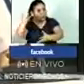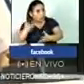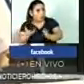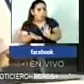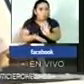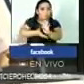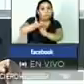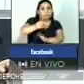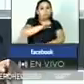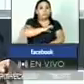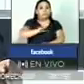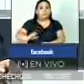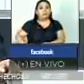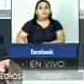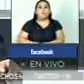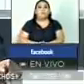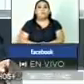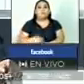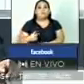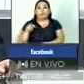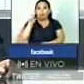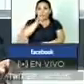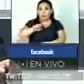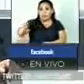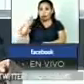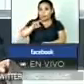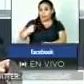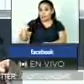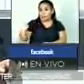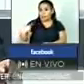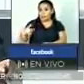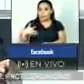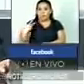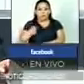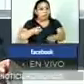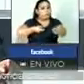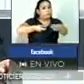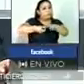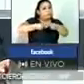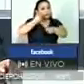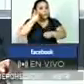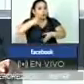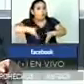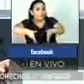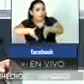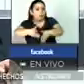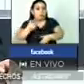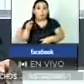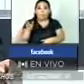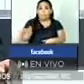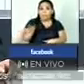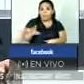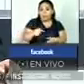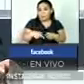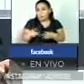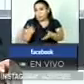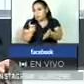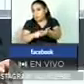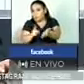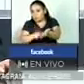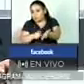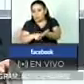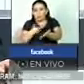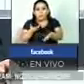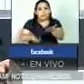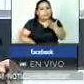como país. En las últimas semanas se han redoblado el número de controles vehiculares. Algunos conductores del transporte de alquiler dicen que han